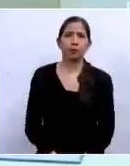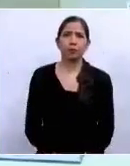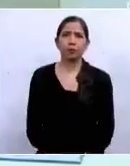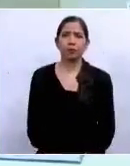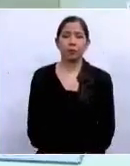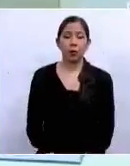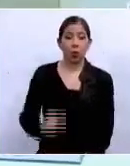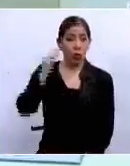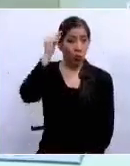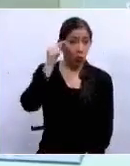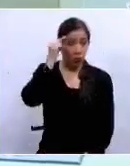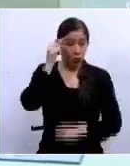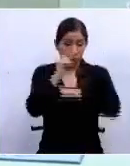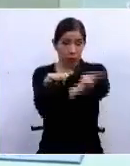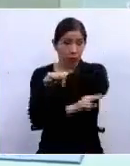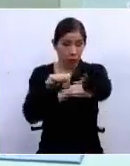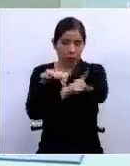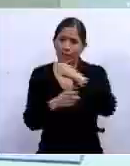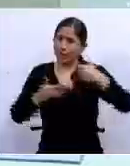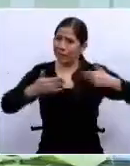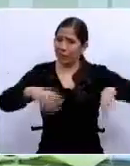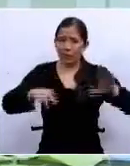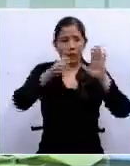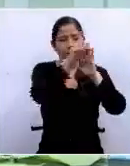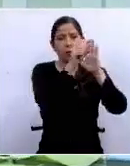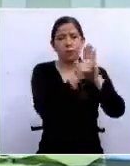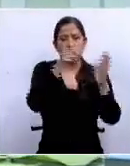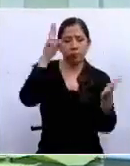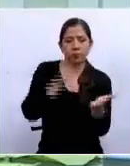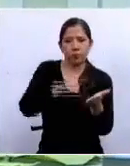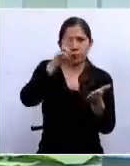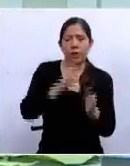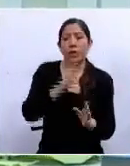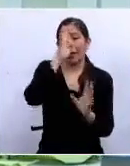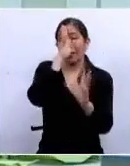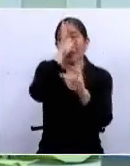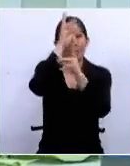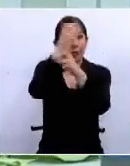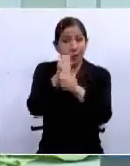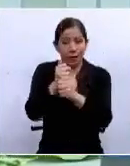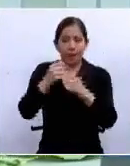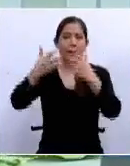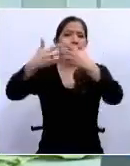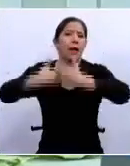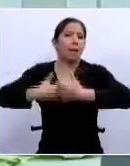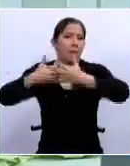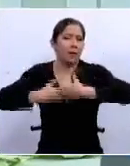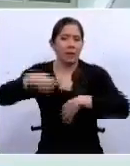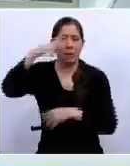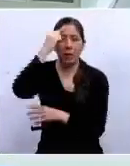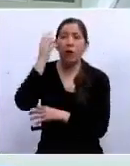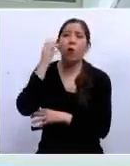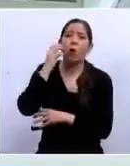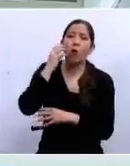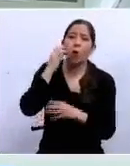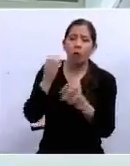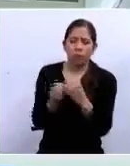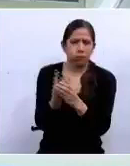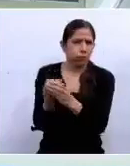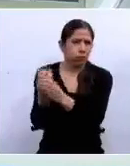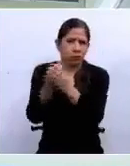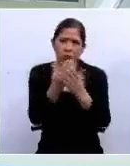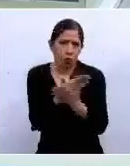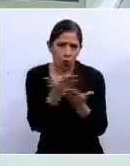El Gobierno Nacional, a través del Decreto 4746, creó la empresa pública productiva de industrialización de la hoja de coca, denominada